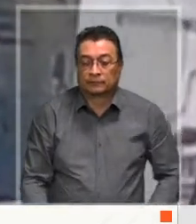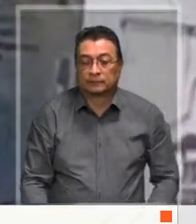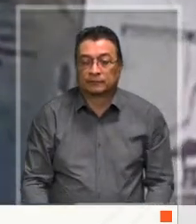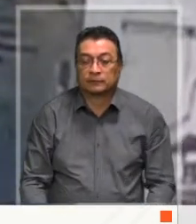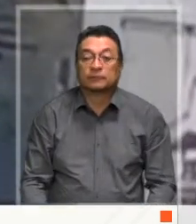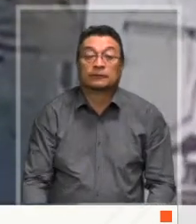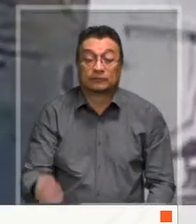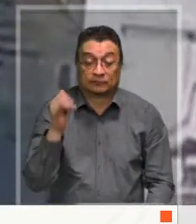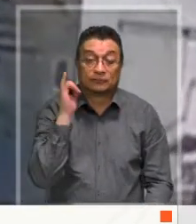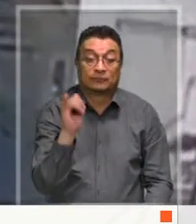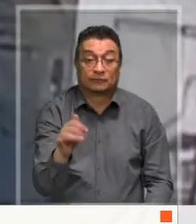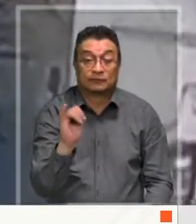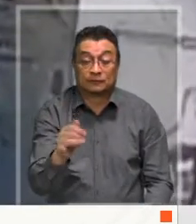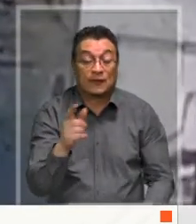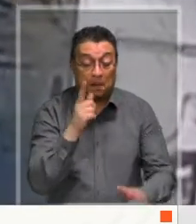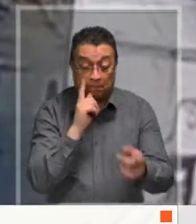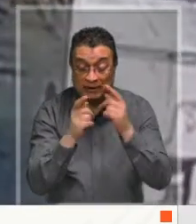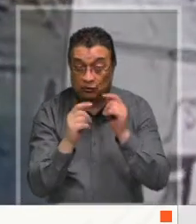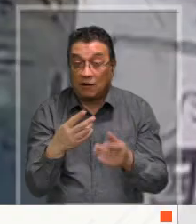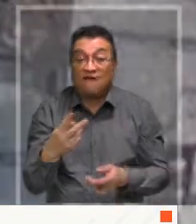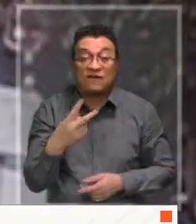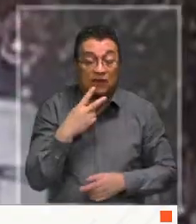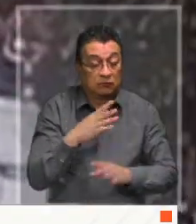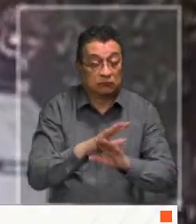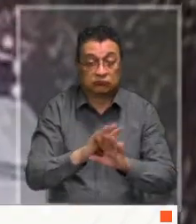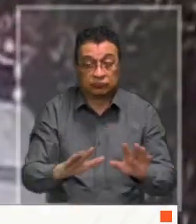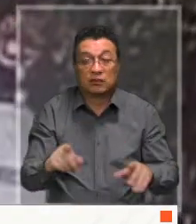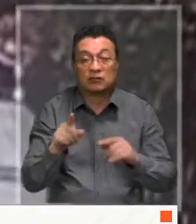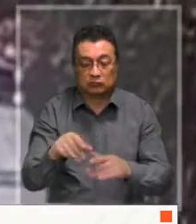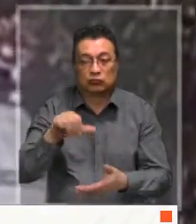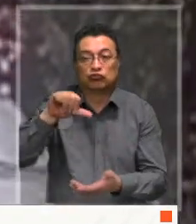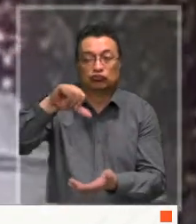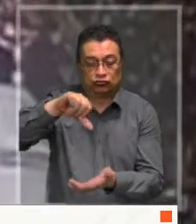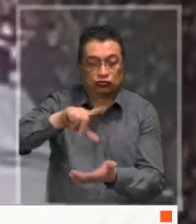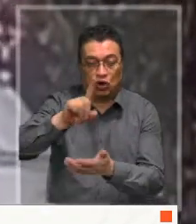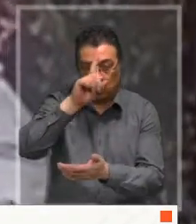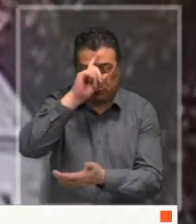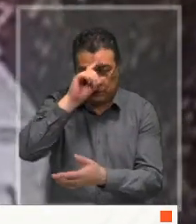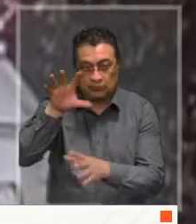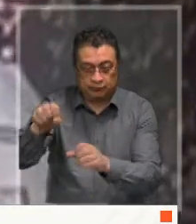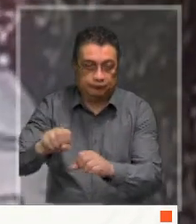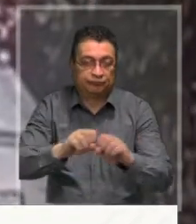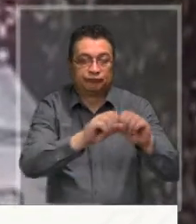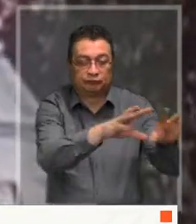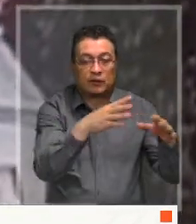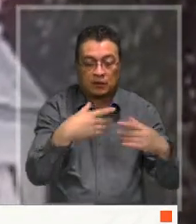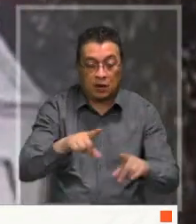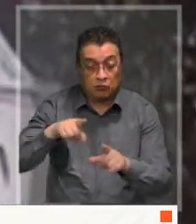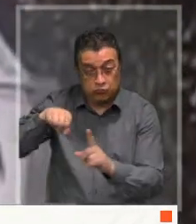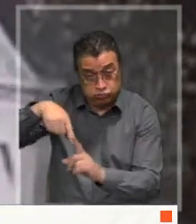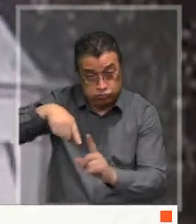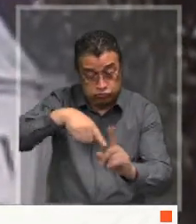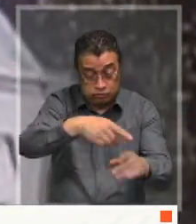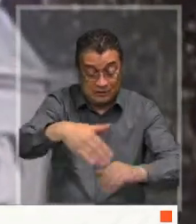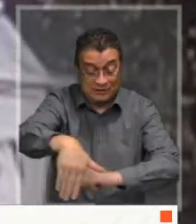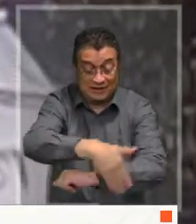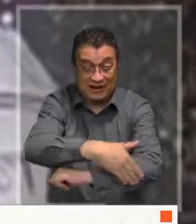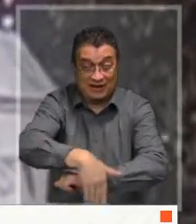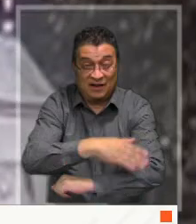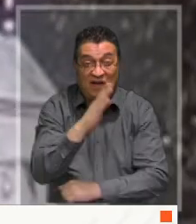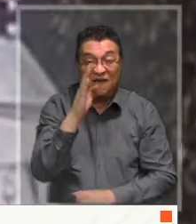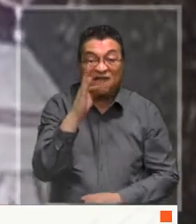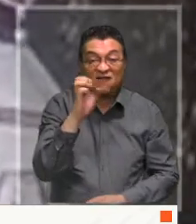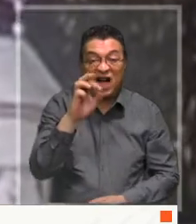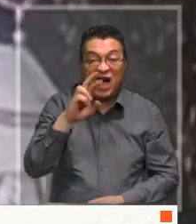Sí, se encuentra fuera de riesgo vital, está siendo atendida en un centro asistencial y esta persecución policial que comenzó en calle Barón de Juras Reales